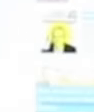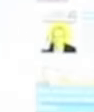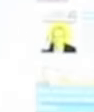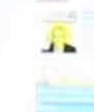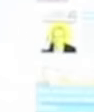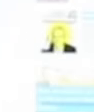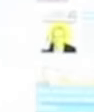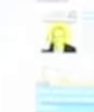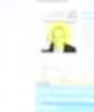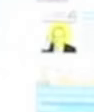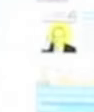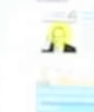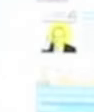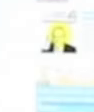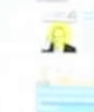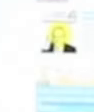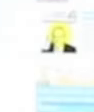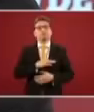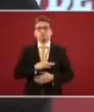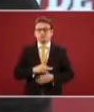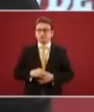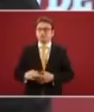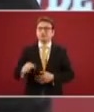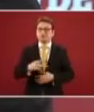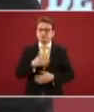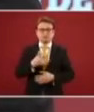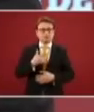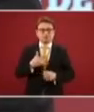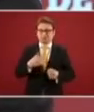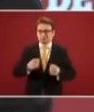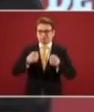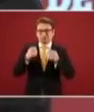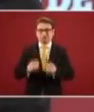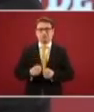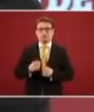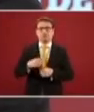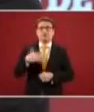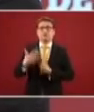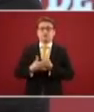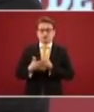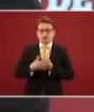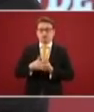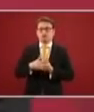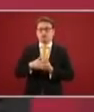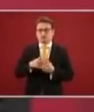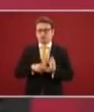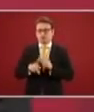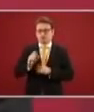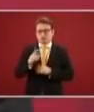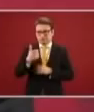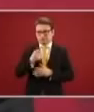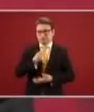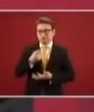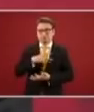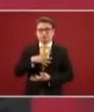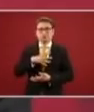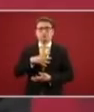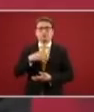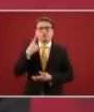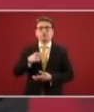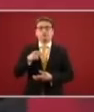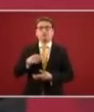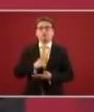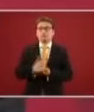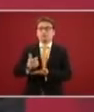a los comunicadores críticos como enemigos, sino como adversarios. O sea, son adversarios para él. Si